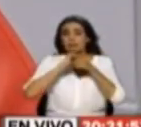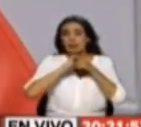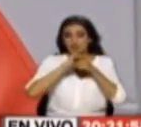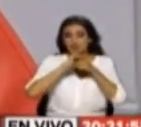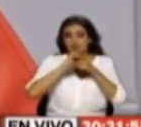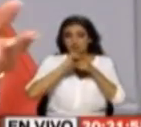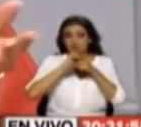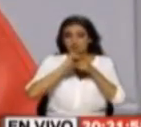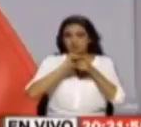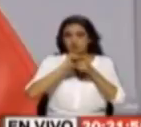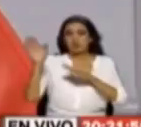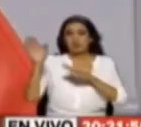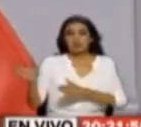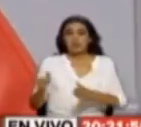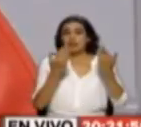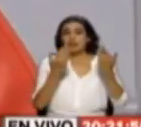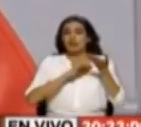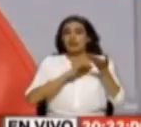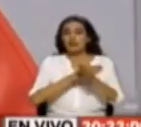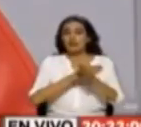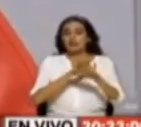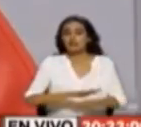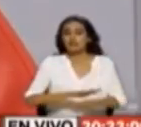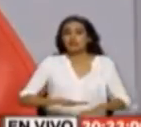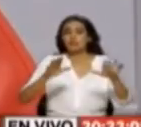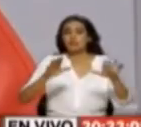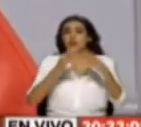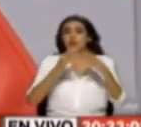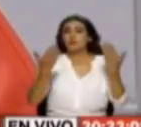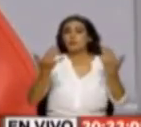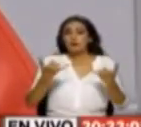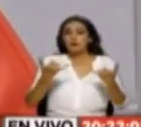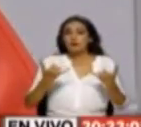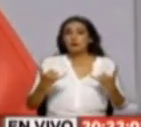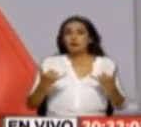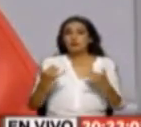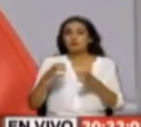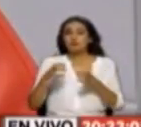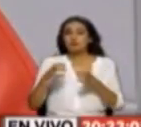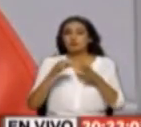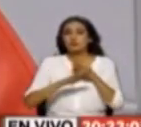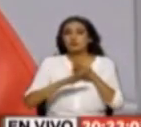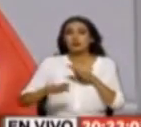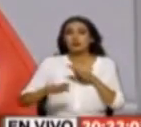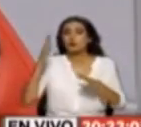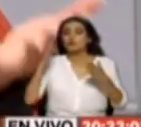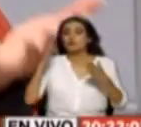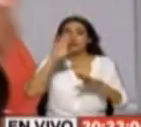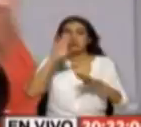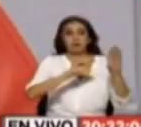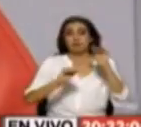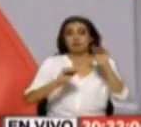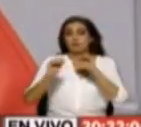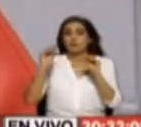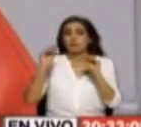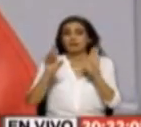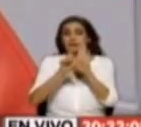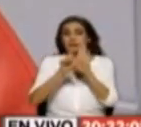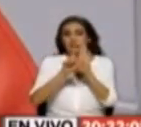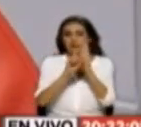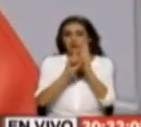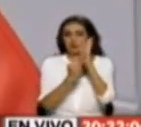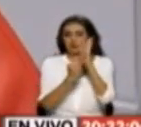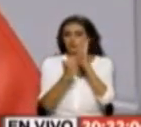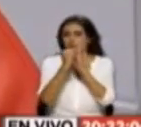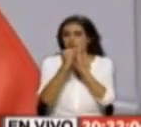implementación. Acto seguido, obviamente, se enviaron los proyectos de ley derogatorias en el caso de plusvalía, se